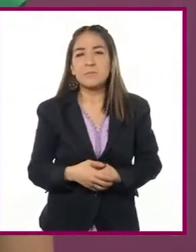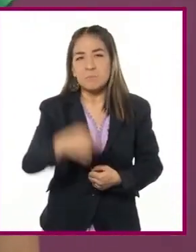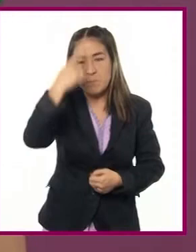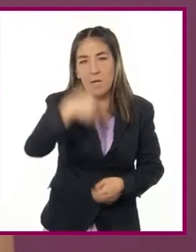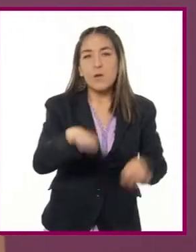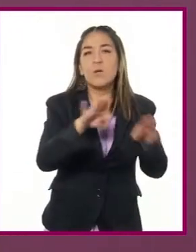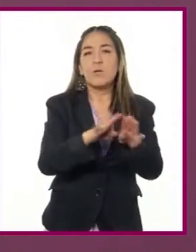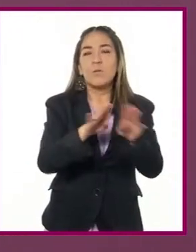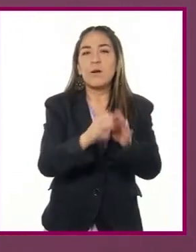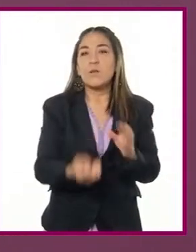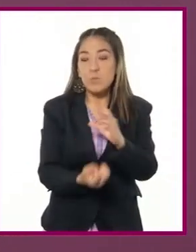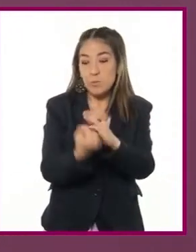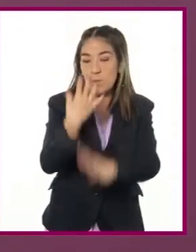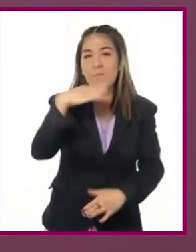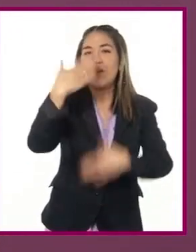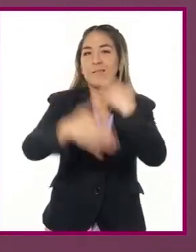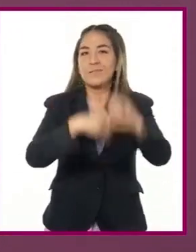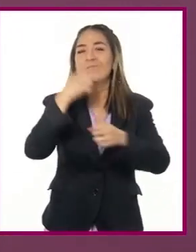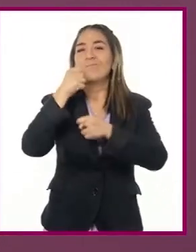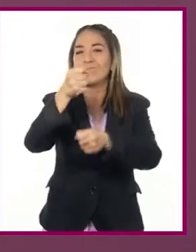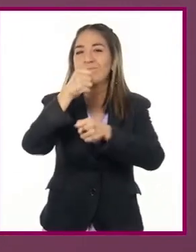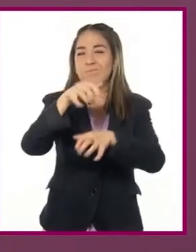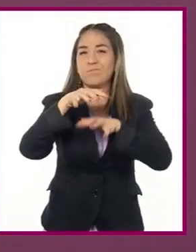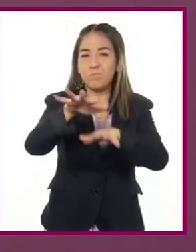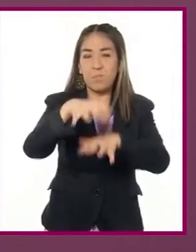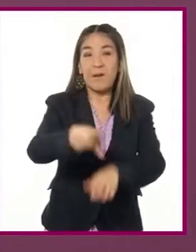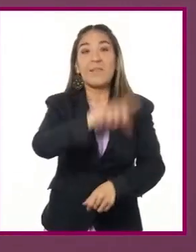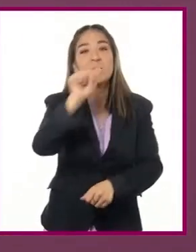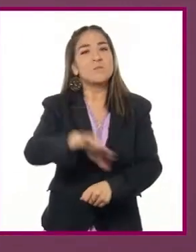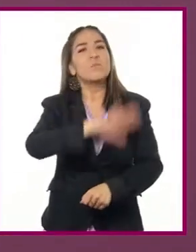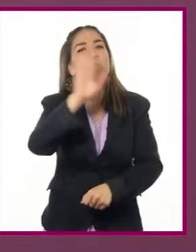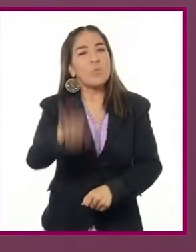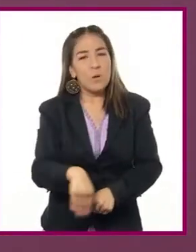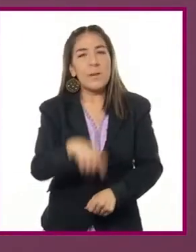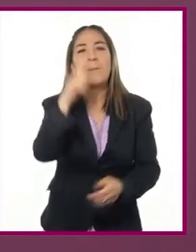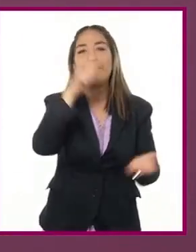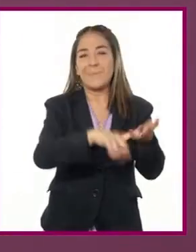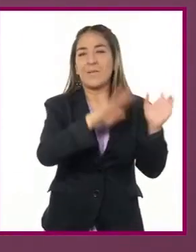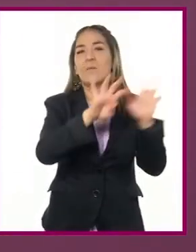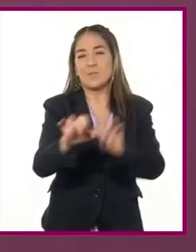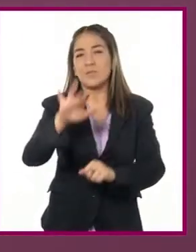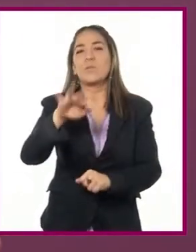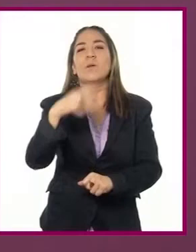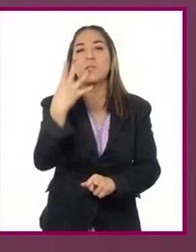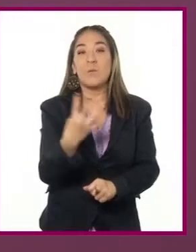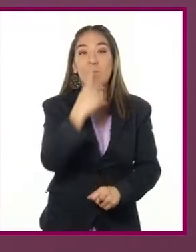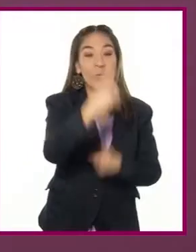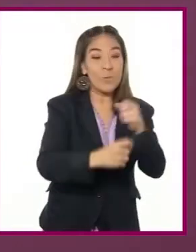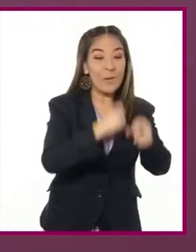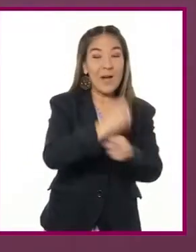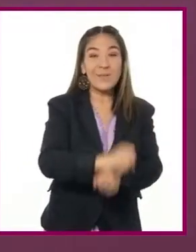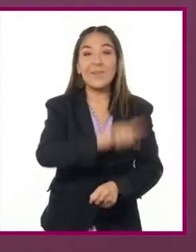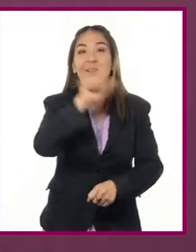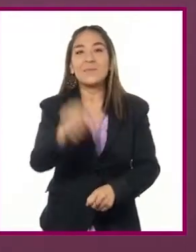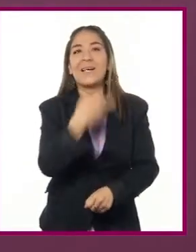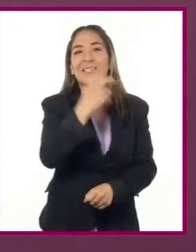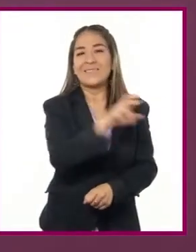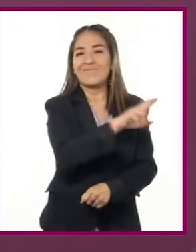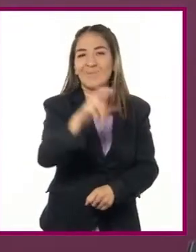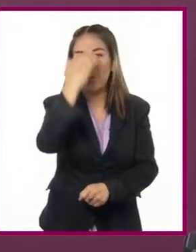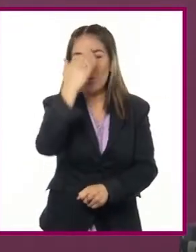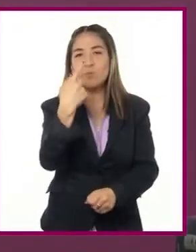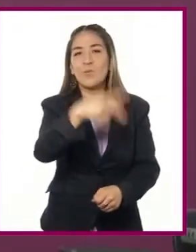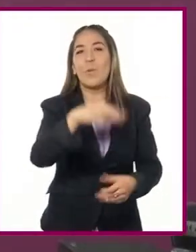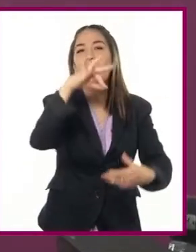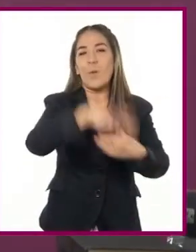un precedente en las luchas posteriores. Murió en 1954, un año después del reconocimiento del voto